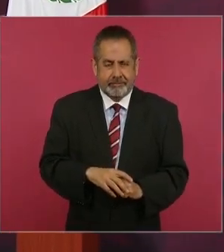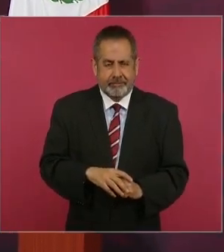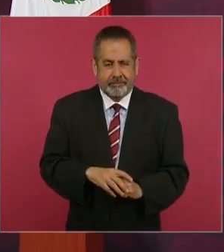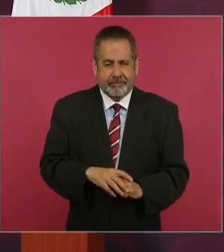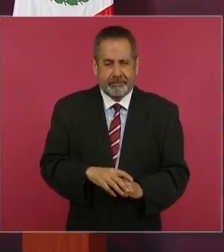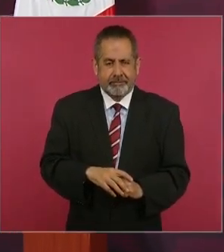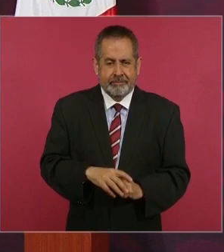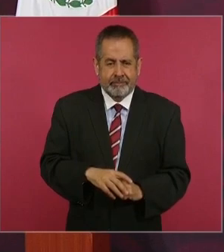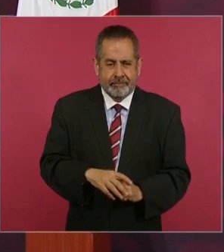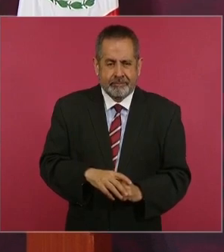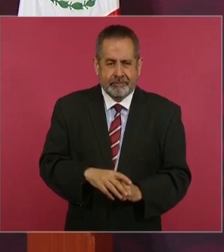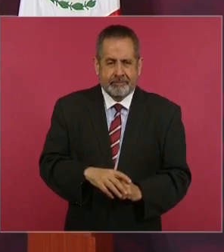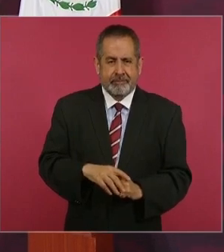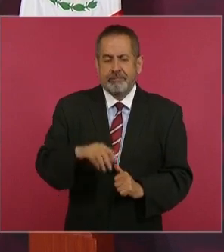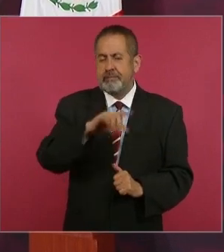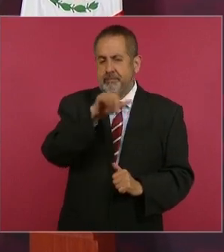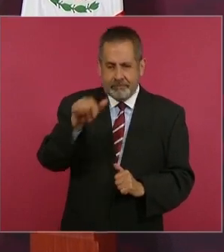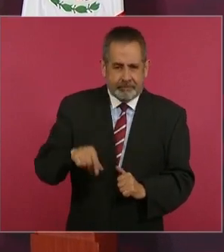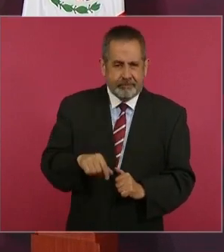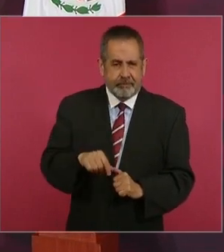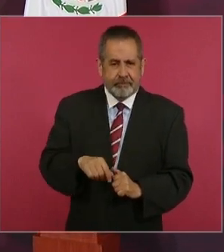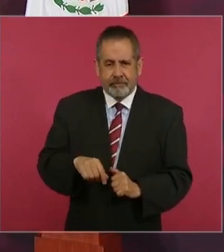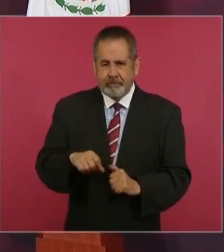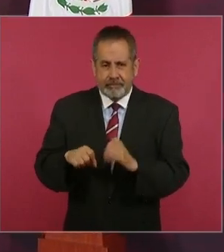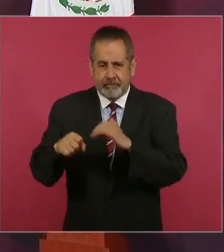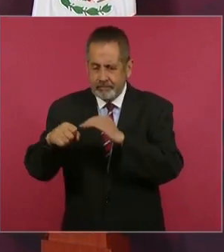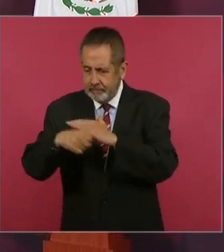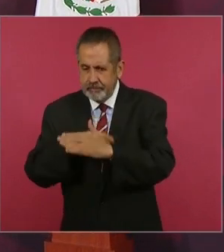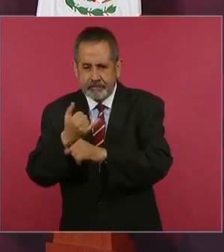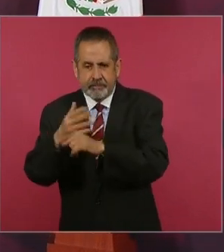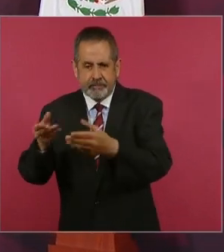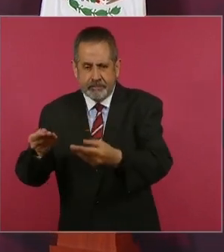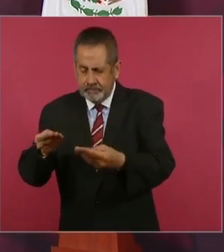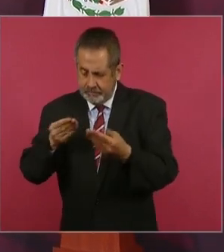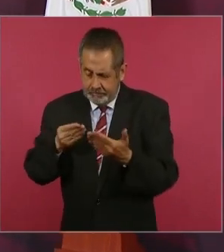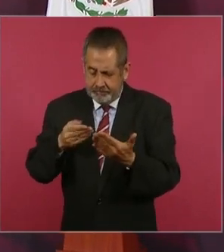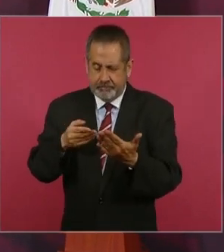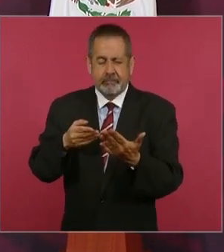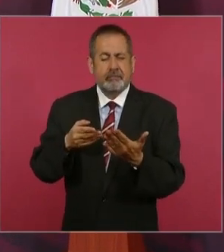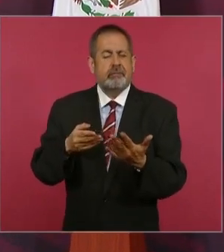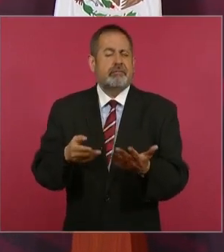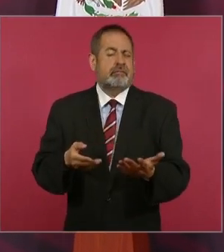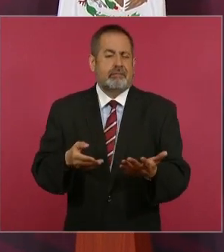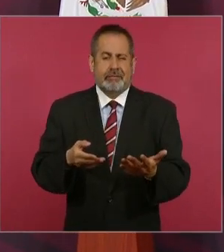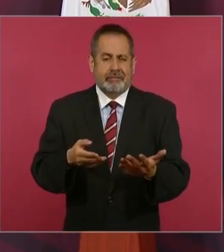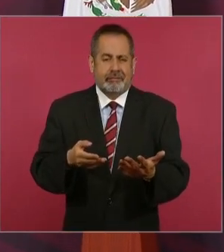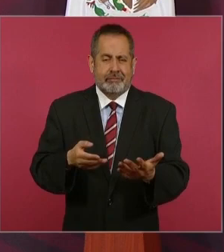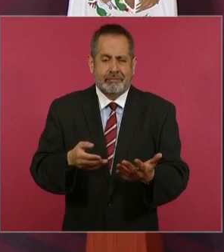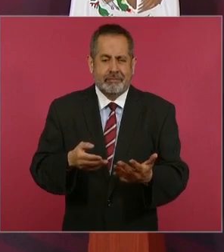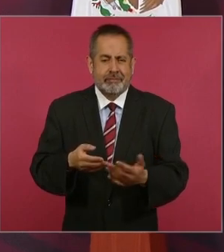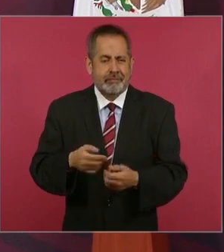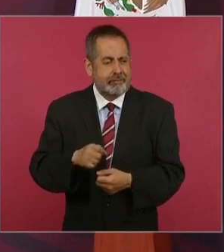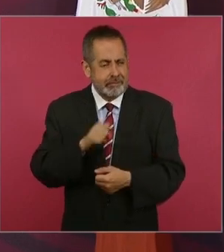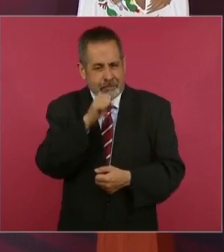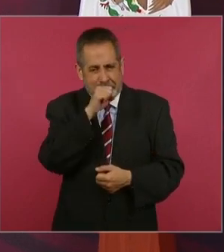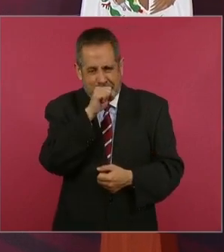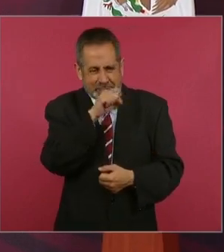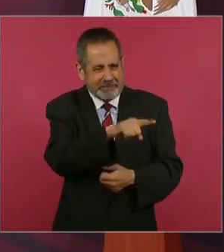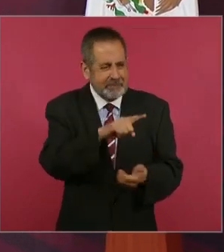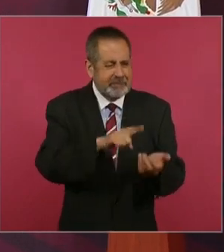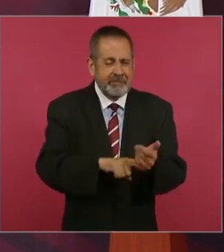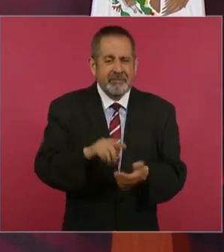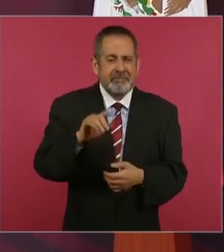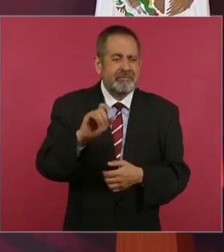que nos llegó información de que el mismo